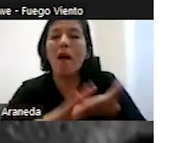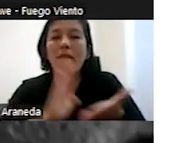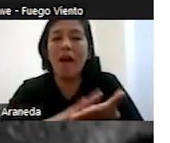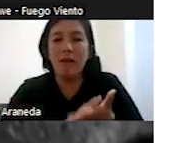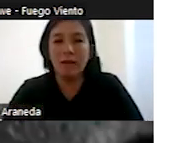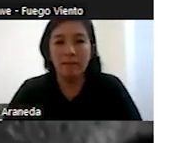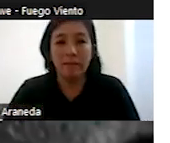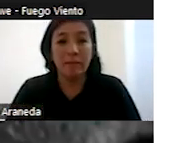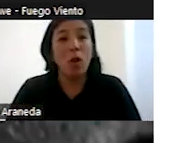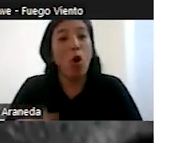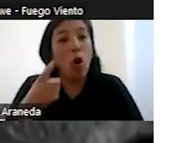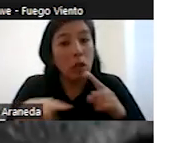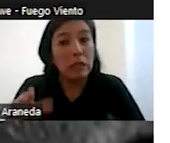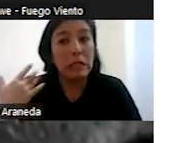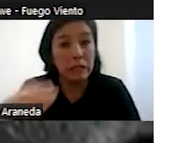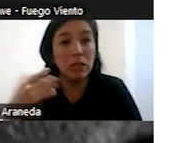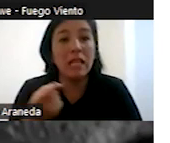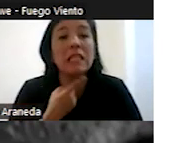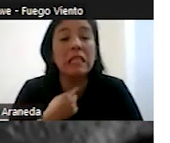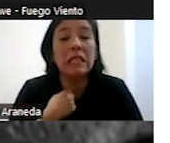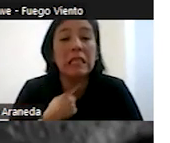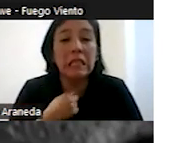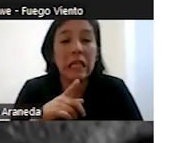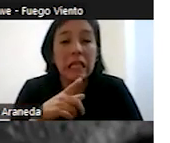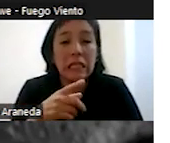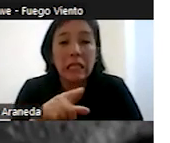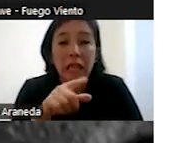Hay algo súper interesante, igual que aparece